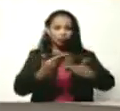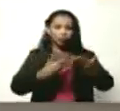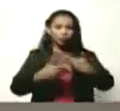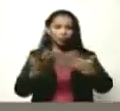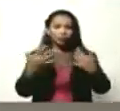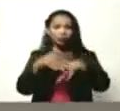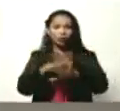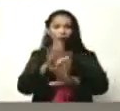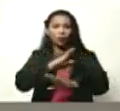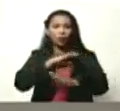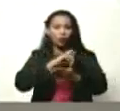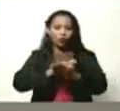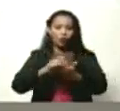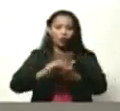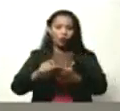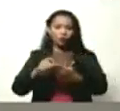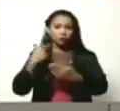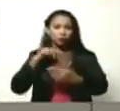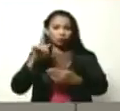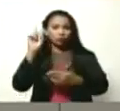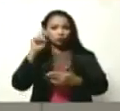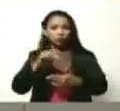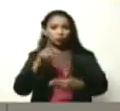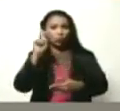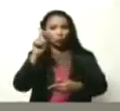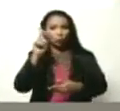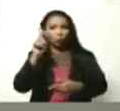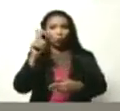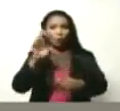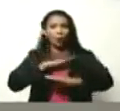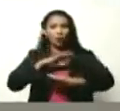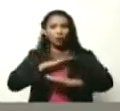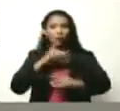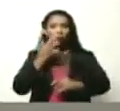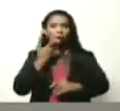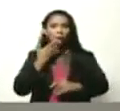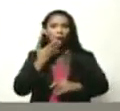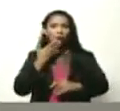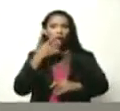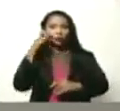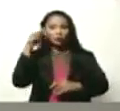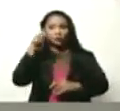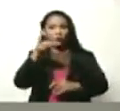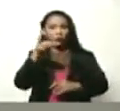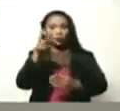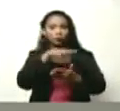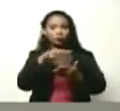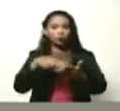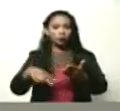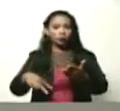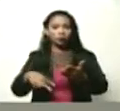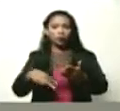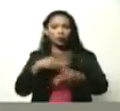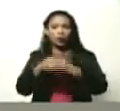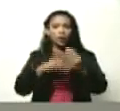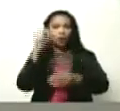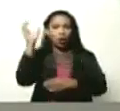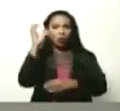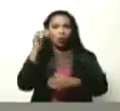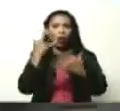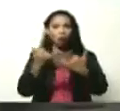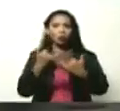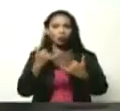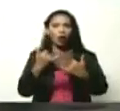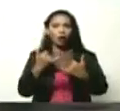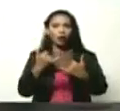donde los propios escritores van a tener también un beneficio. Por ejemplo, la visibilización de la literatura que se hace en Colombia, contemporánea